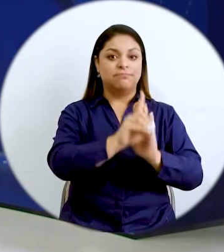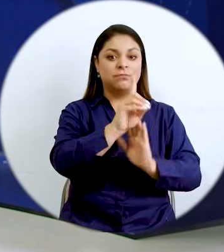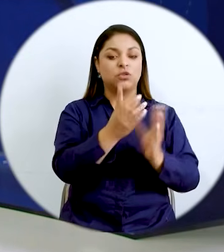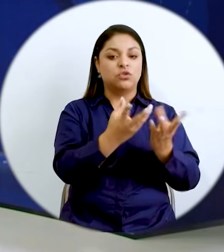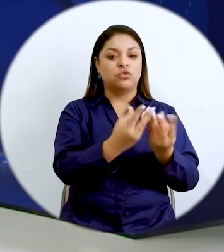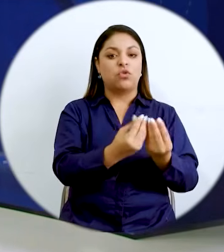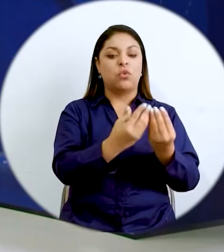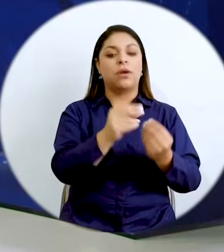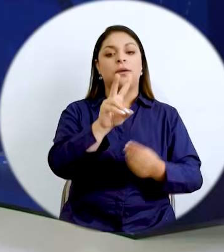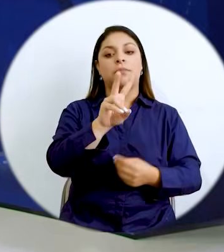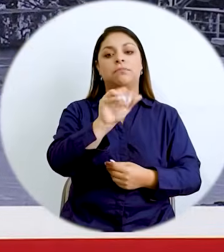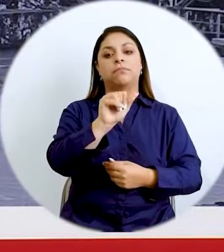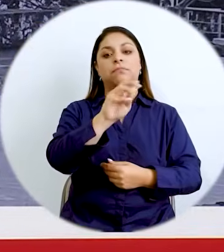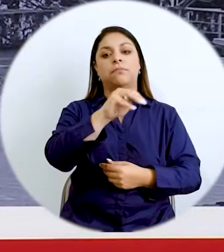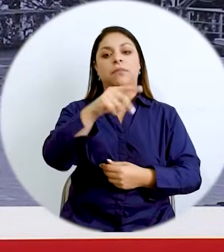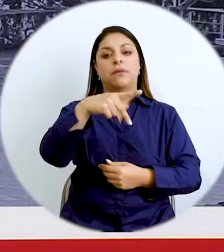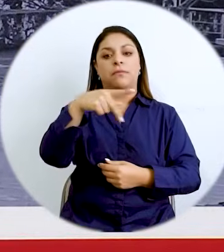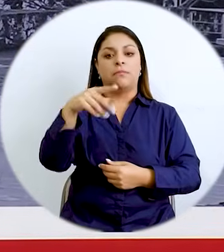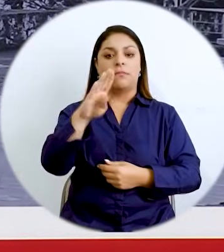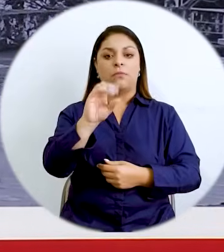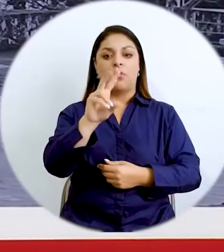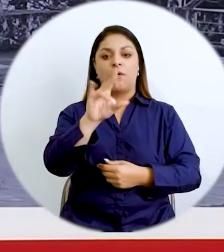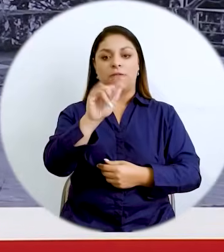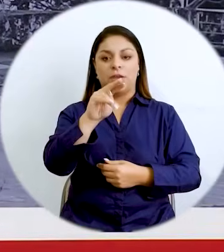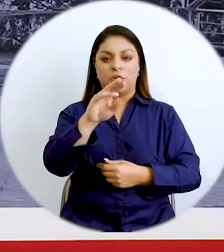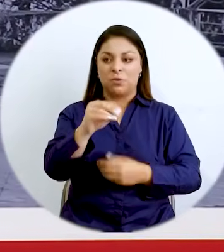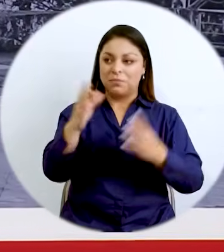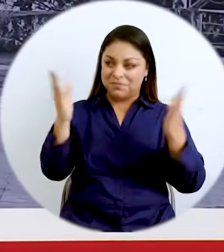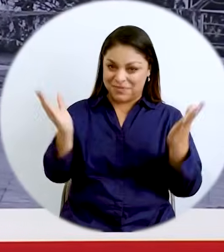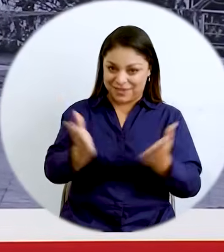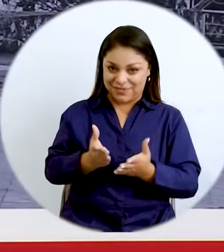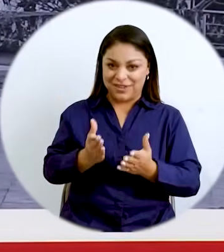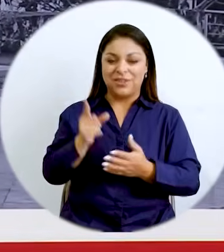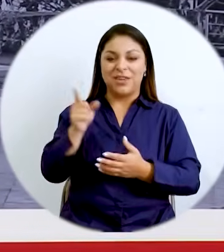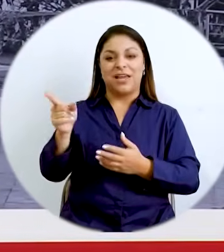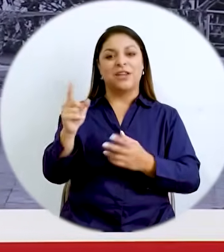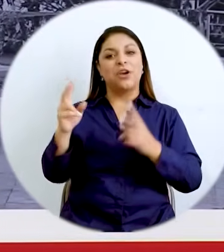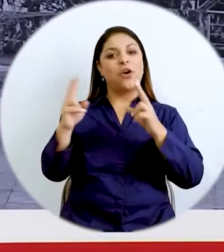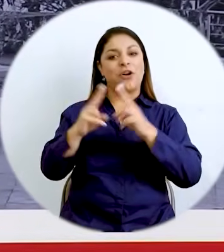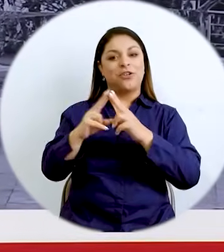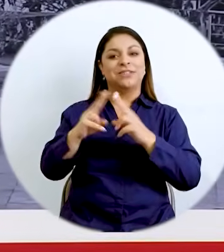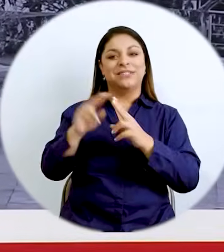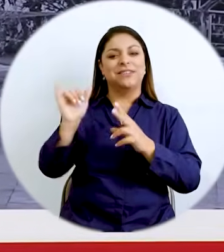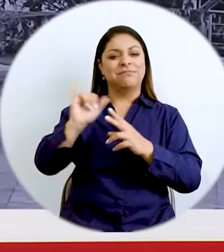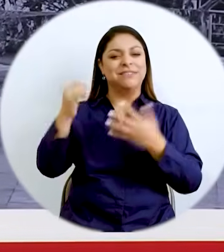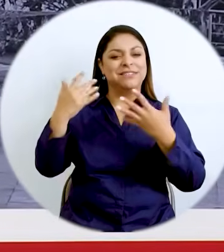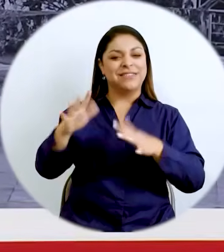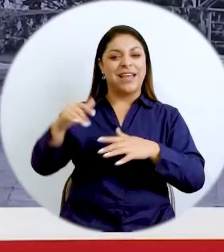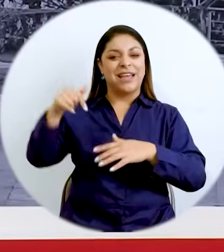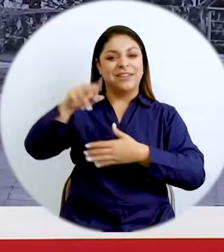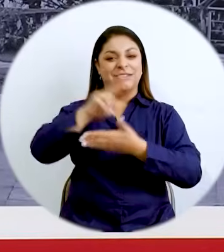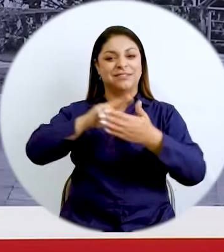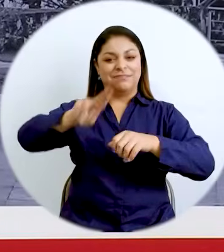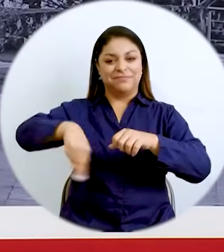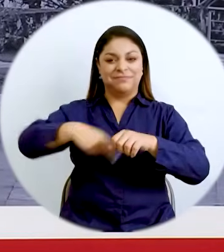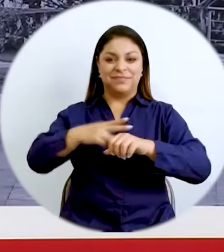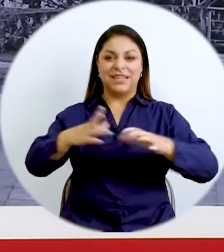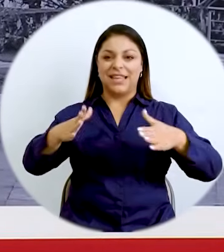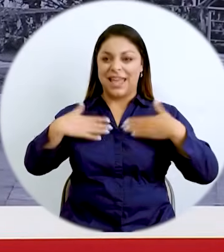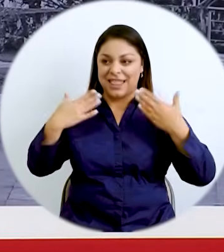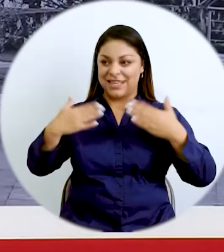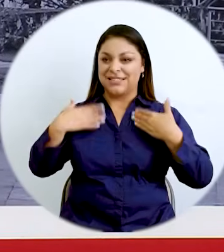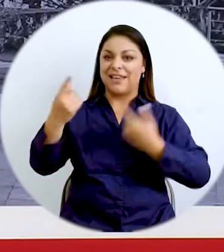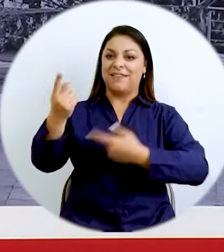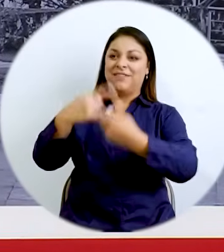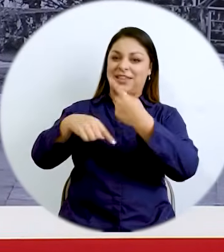bovino. Bienvenido de la Escuela de Medicina Veterinaria de la Universidad Nacional, muy conocido por otros temas. Bienvenido, Juan José, que dicha que vamos a hablar de otro tema que